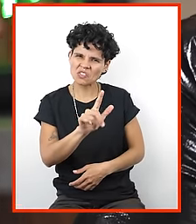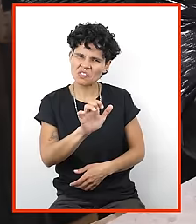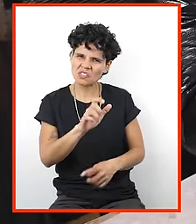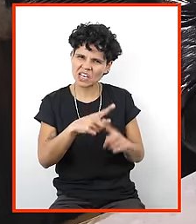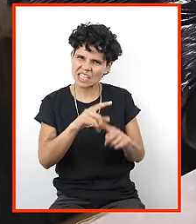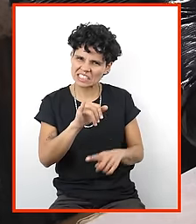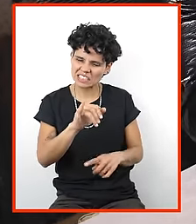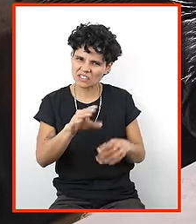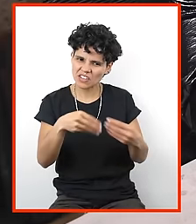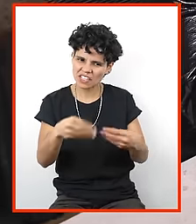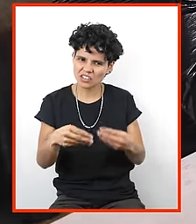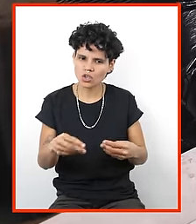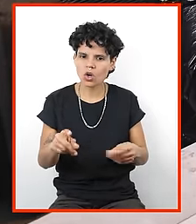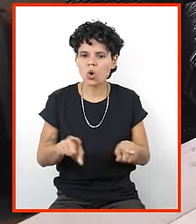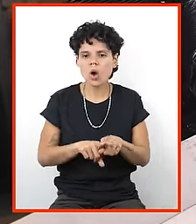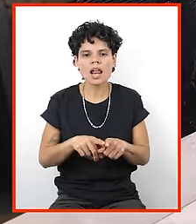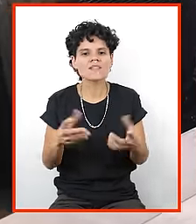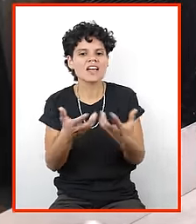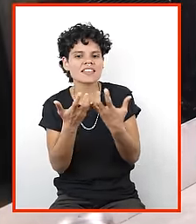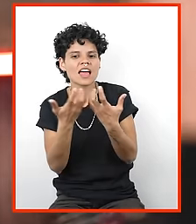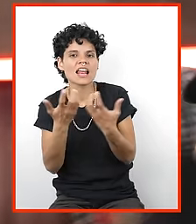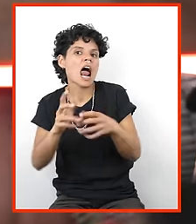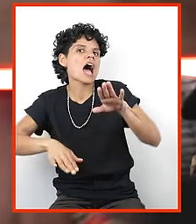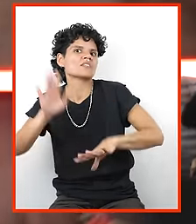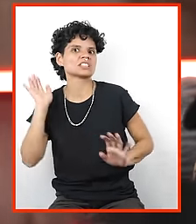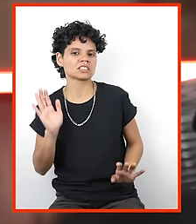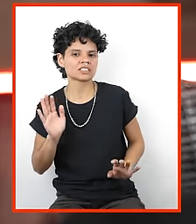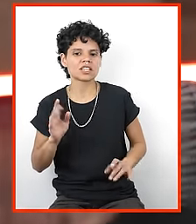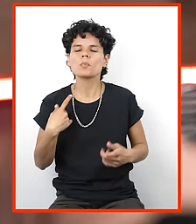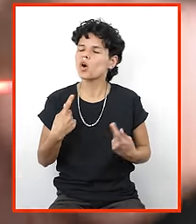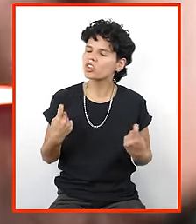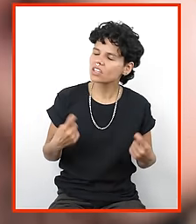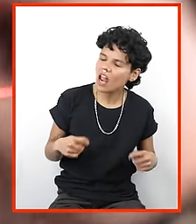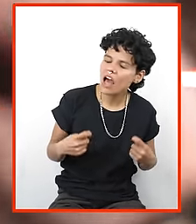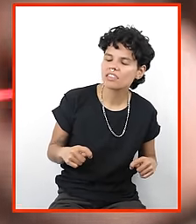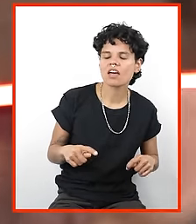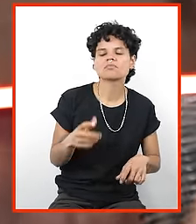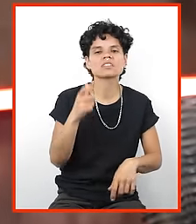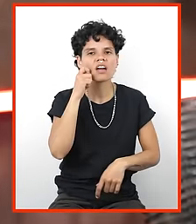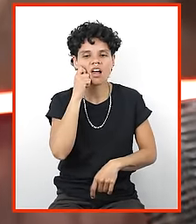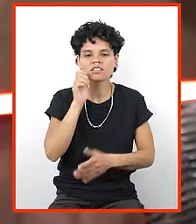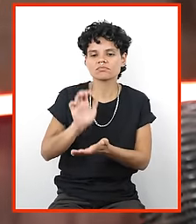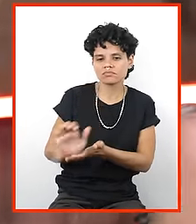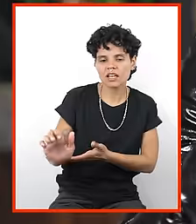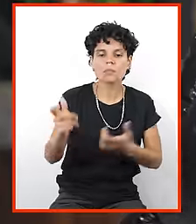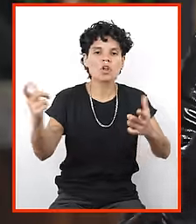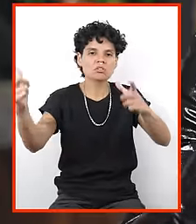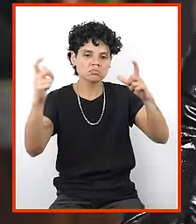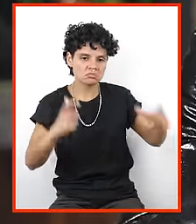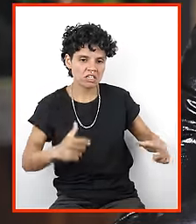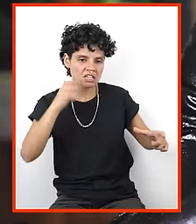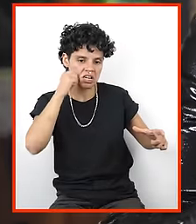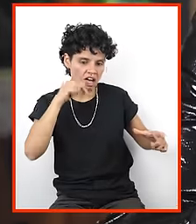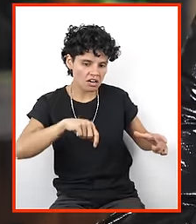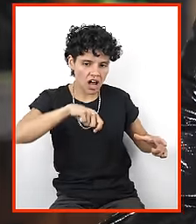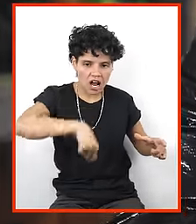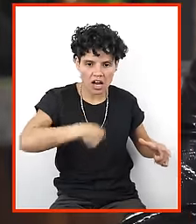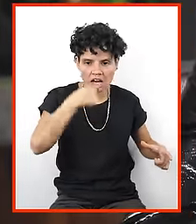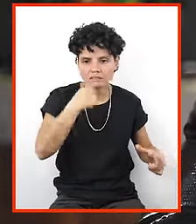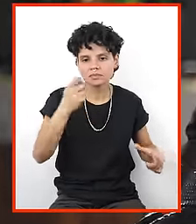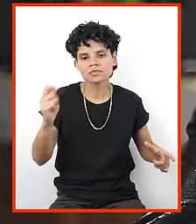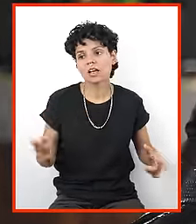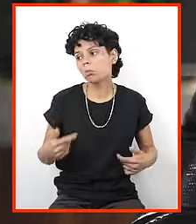había escuchado nunca. Sí. O sea, es vegetariana cuando le conviene. No, no. Intenta no comer carne, pero si le sirven un plato de carne... Ah, yo